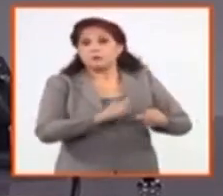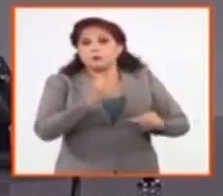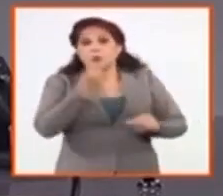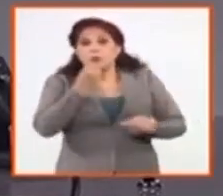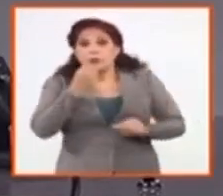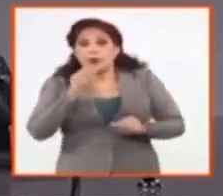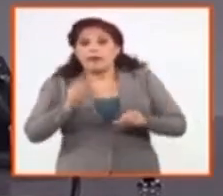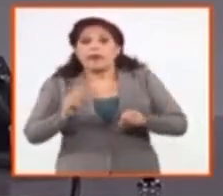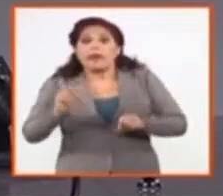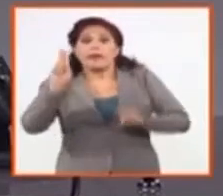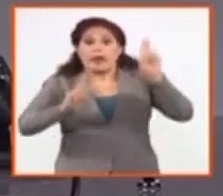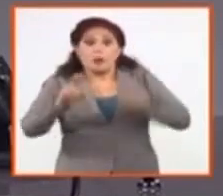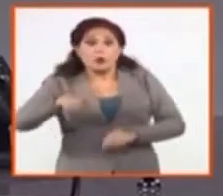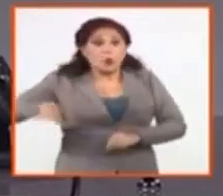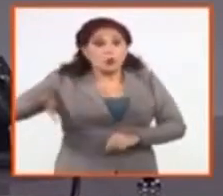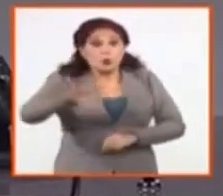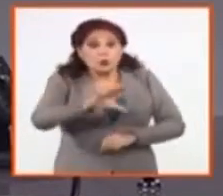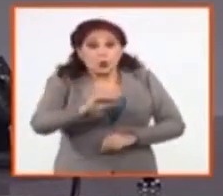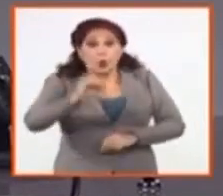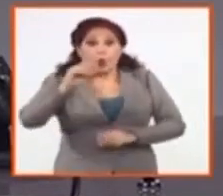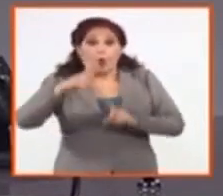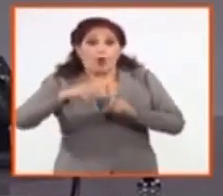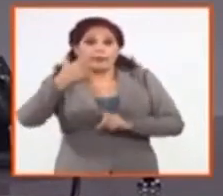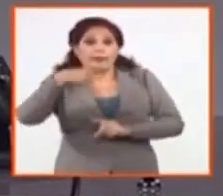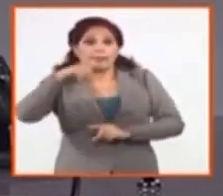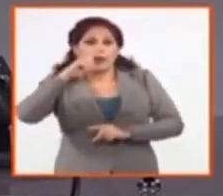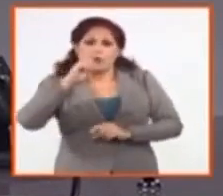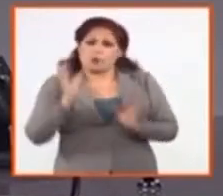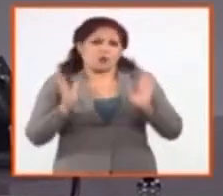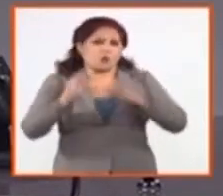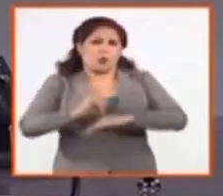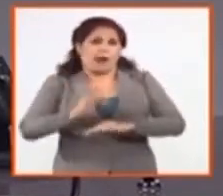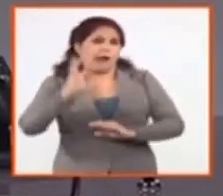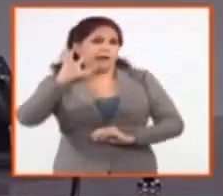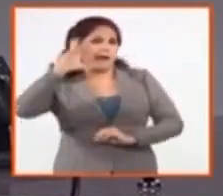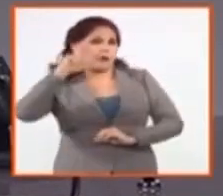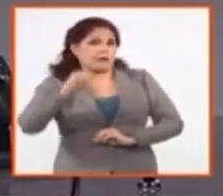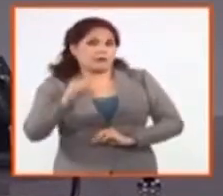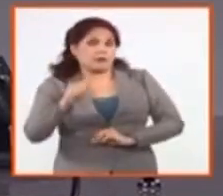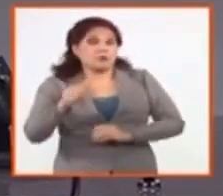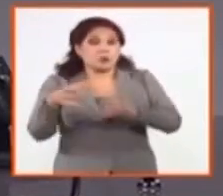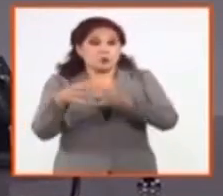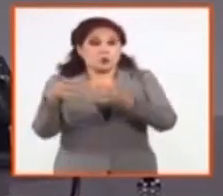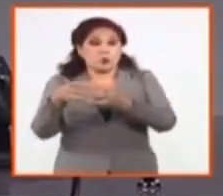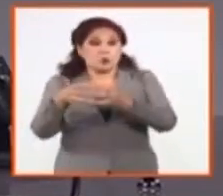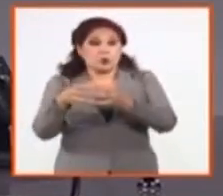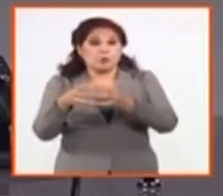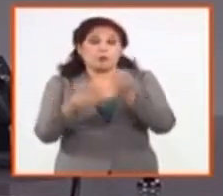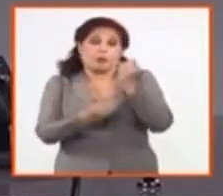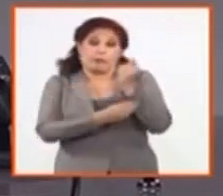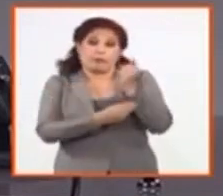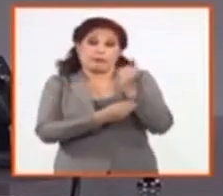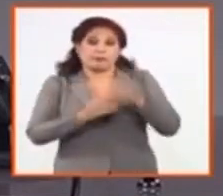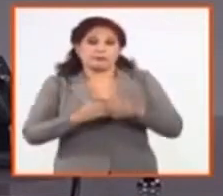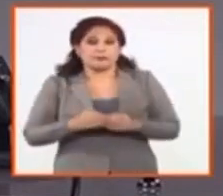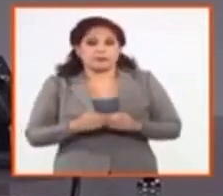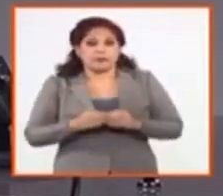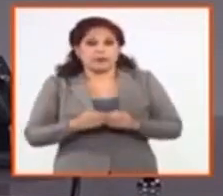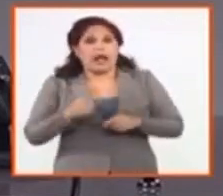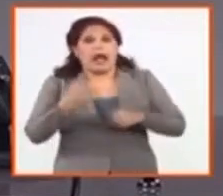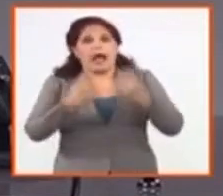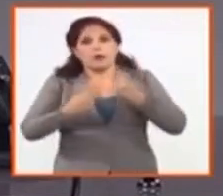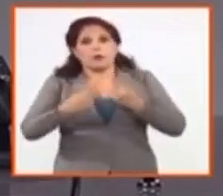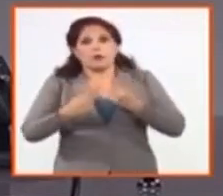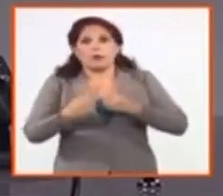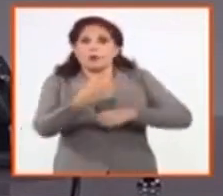eso para, no es la primera vez. Para hacer para países que se consideran importantes, países con determinada